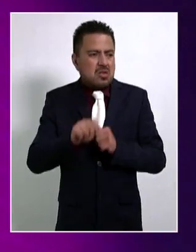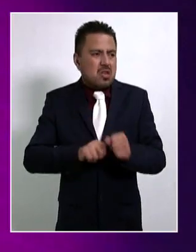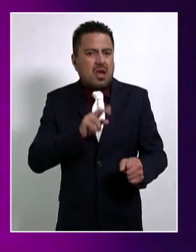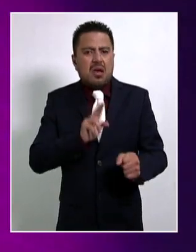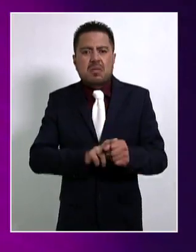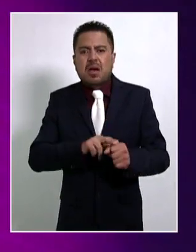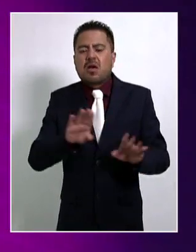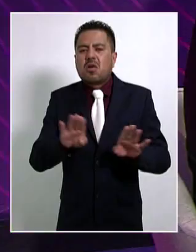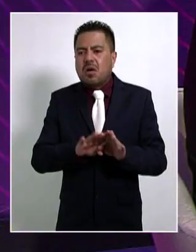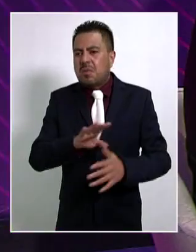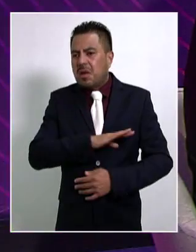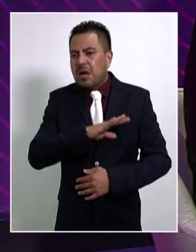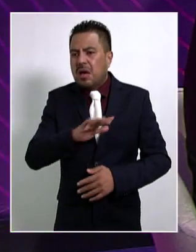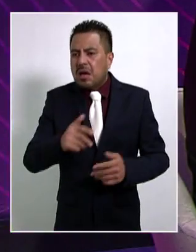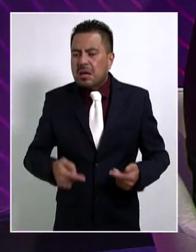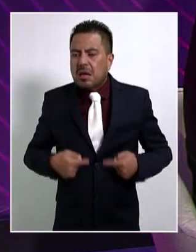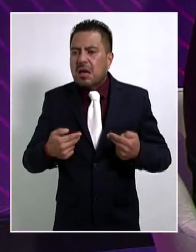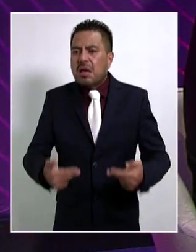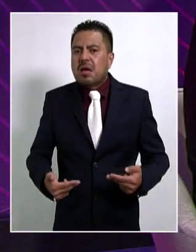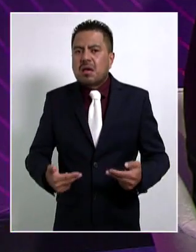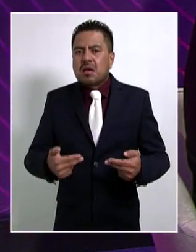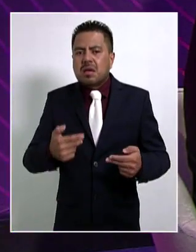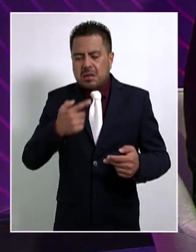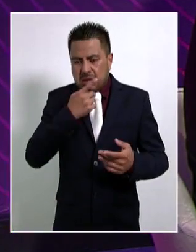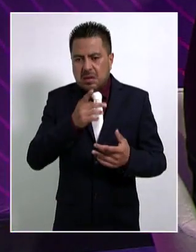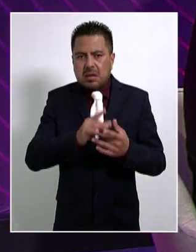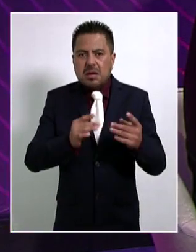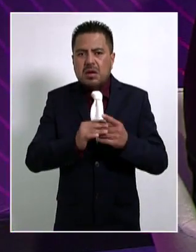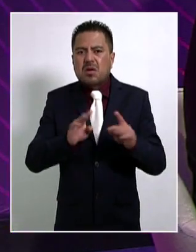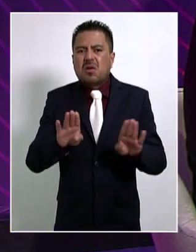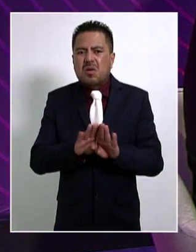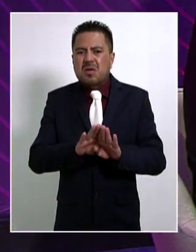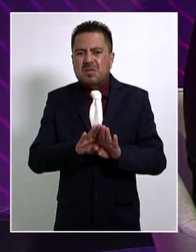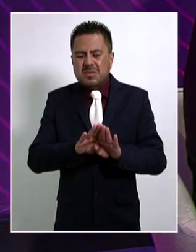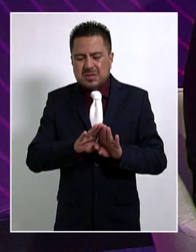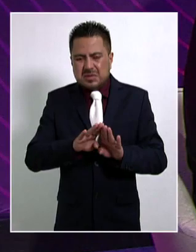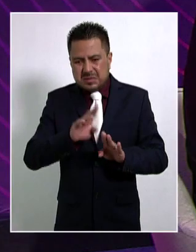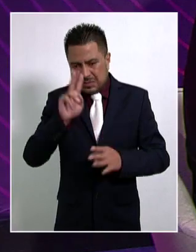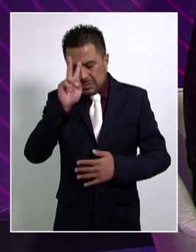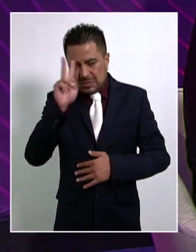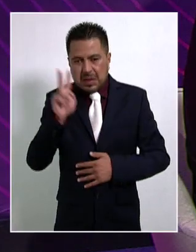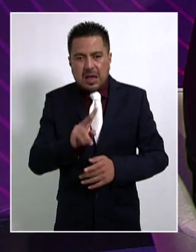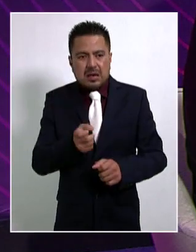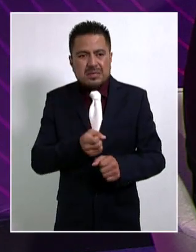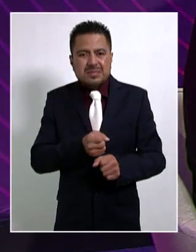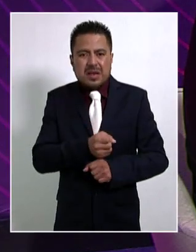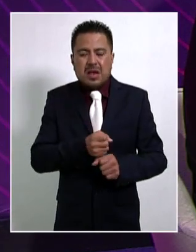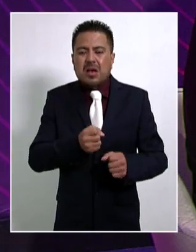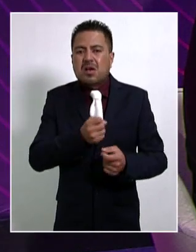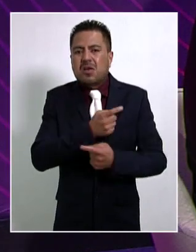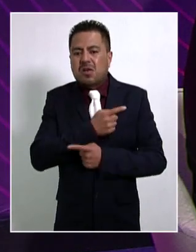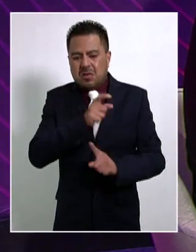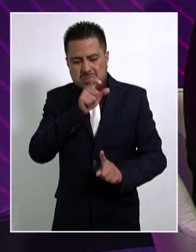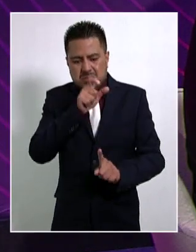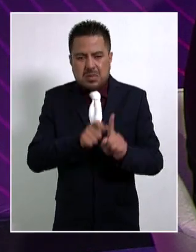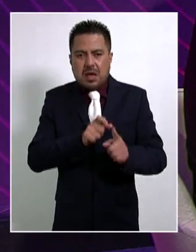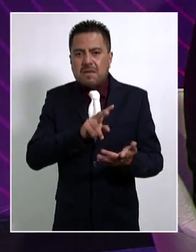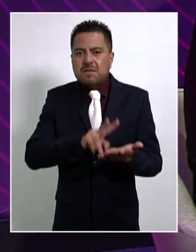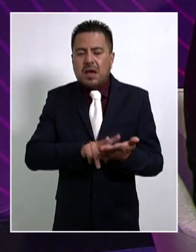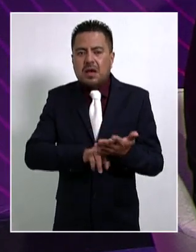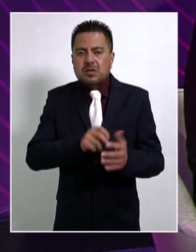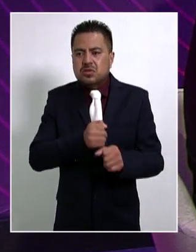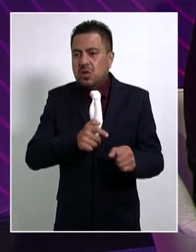cómo generamos, incluso mencionamos la crueldad donde pareciera que es un comportamiento